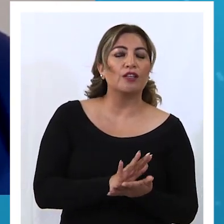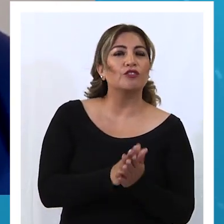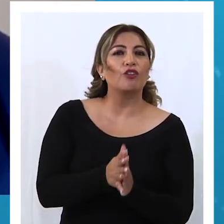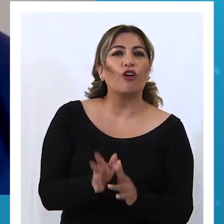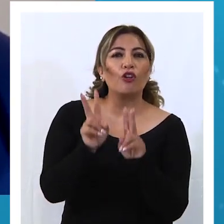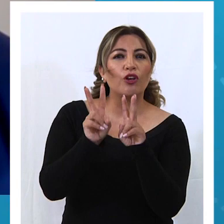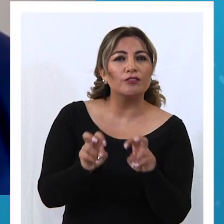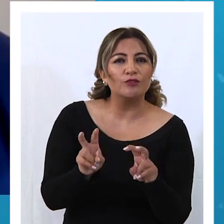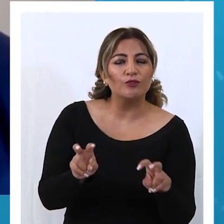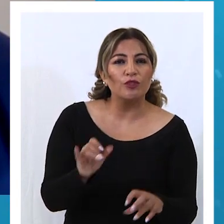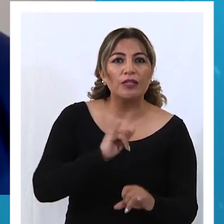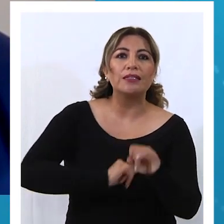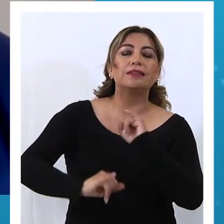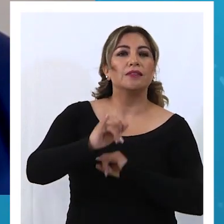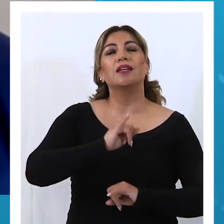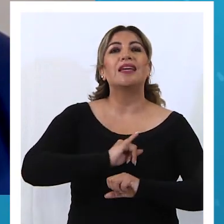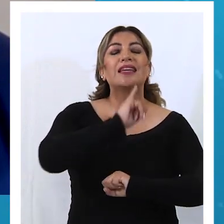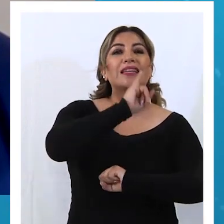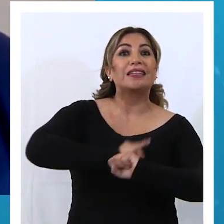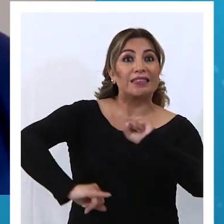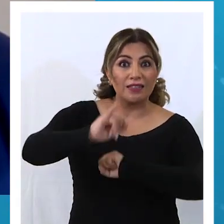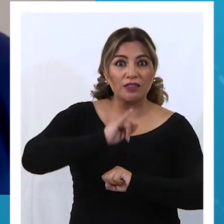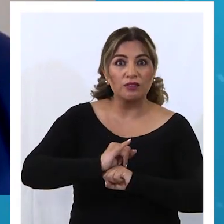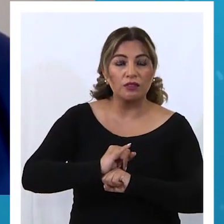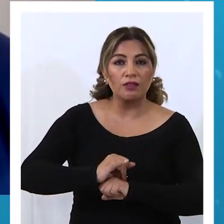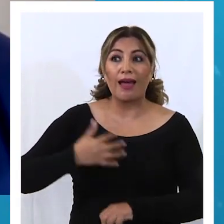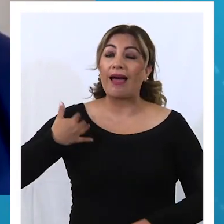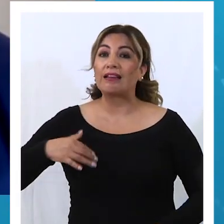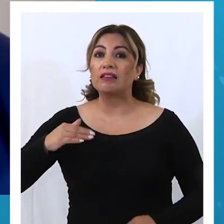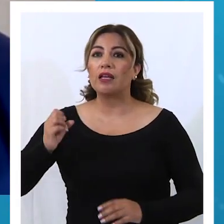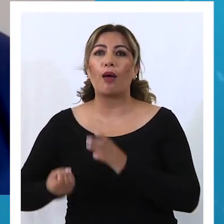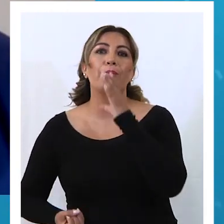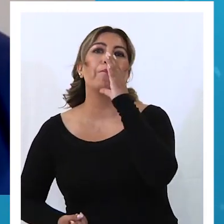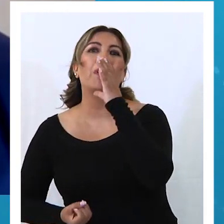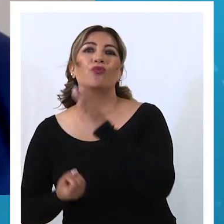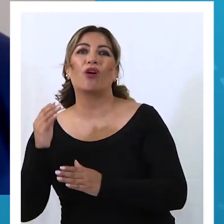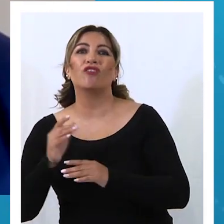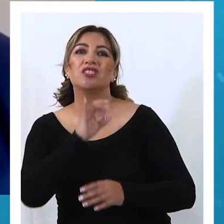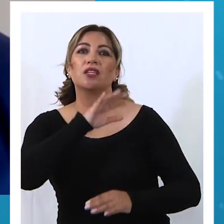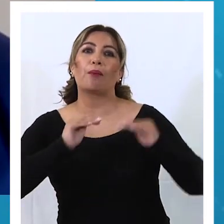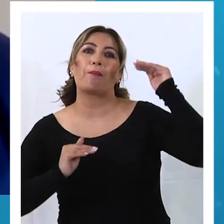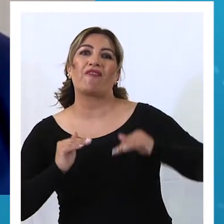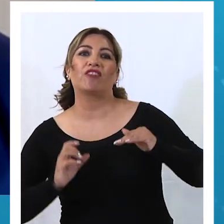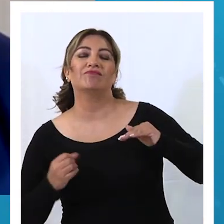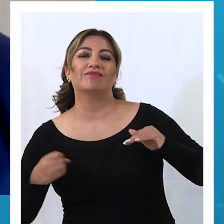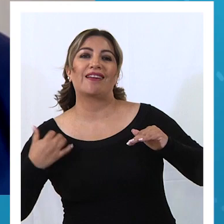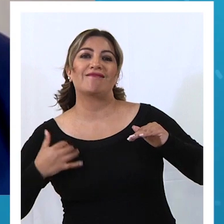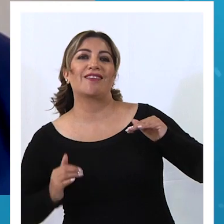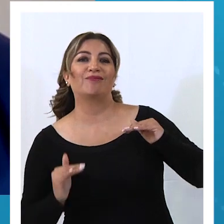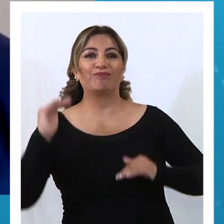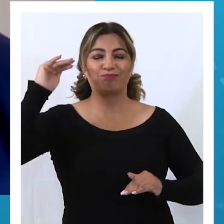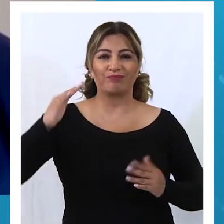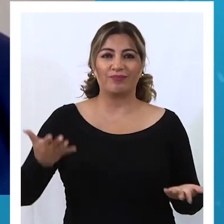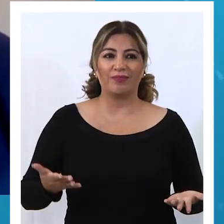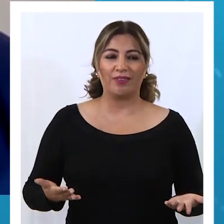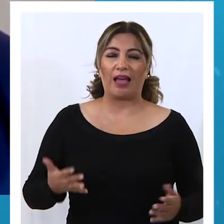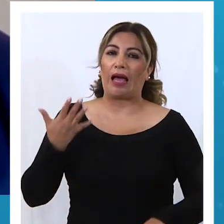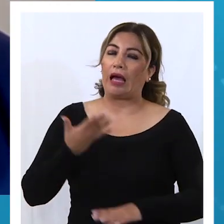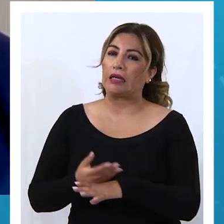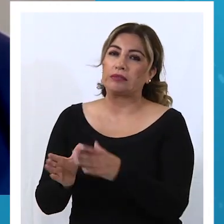los estudios internacionales, Argentina es un país más moderno que Chile. O sea, a pesar de todos los problemas económicos que tienen, la